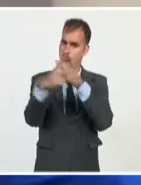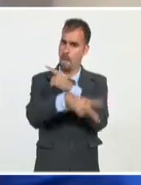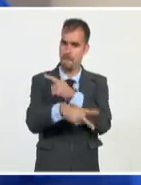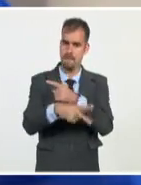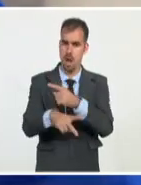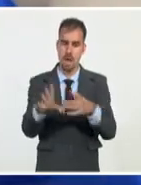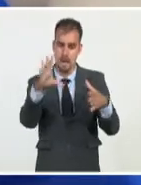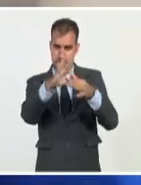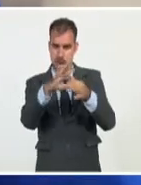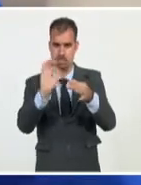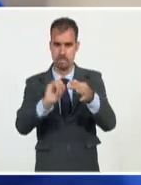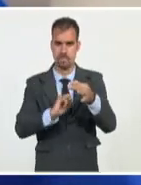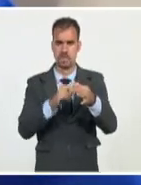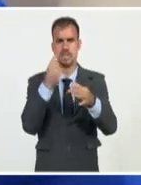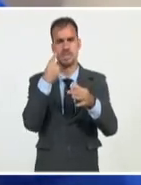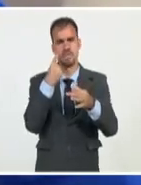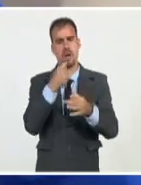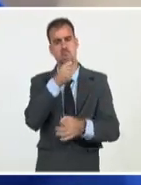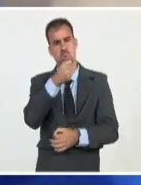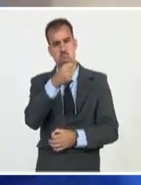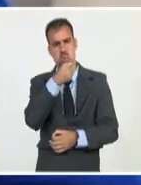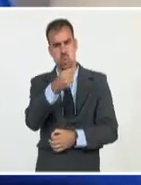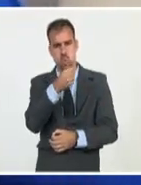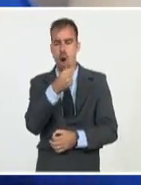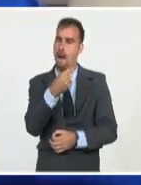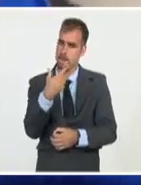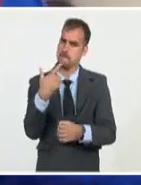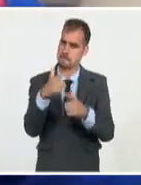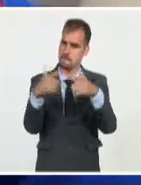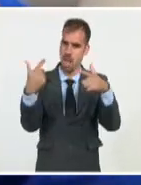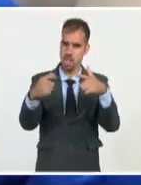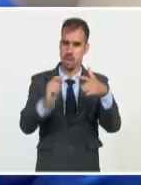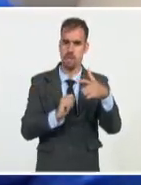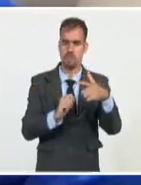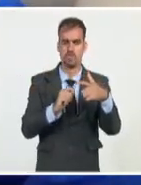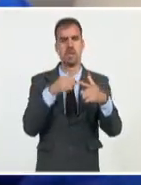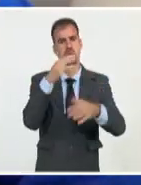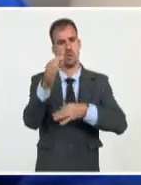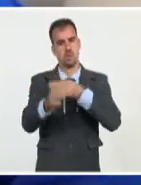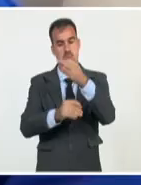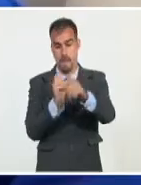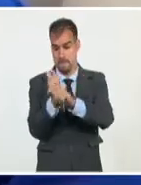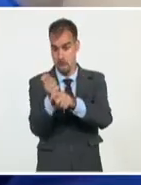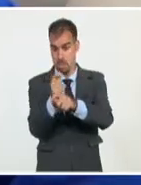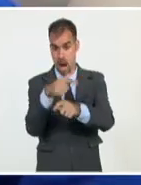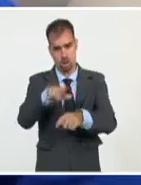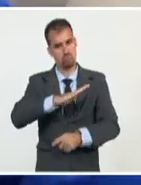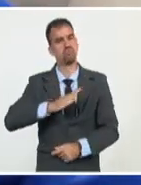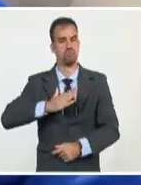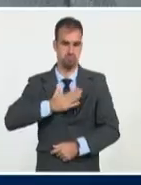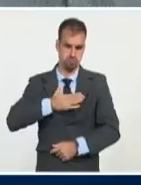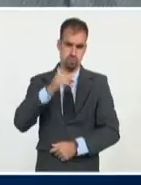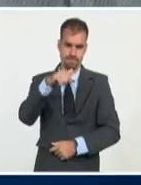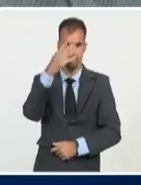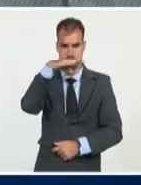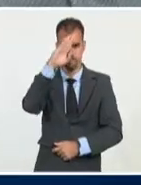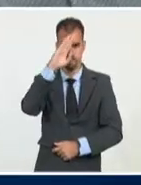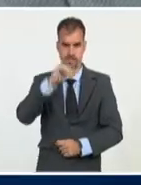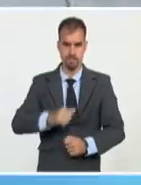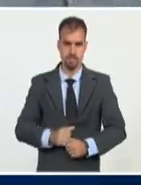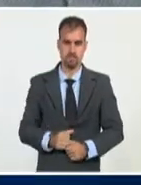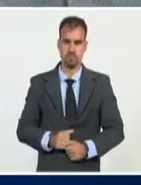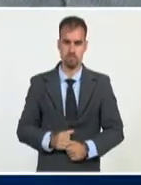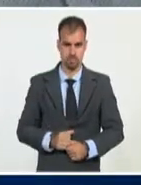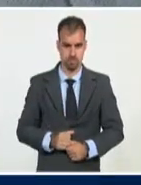la comunicación con la prensa, apoyar la declaratoria del béisbol como patrimonio cultural de la nación y llevar a vías de hecho